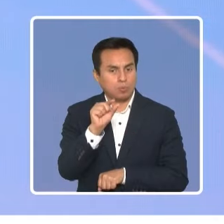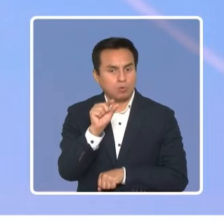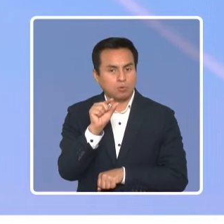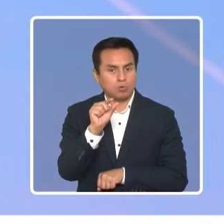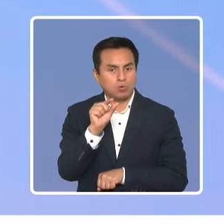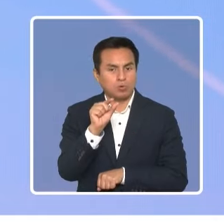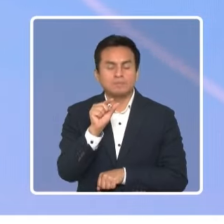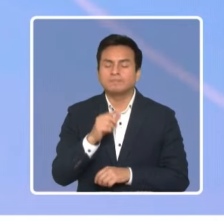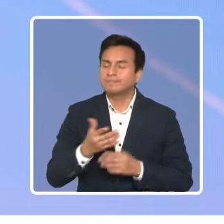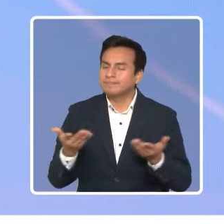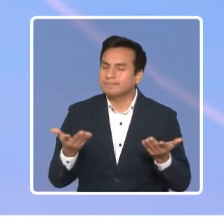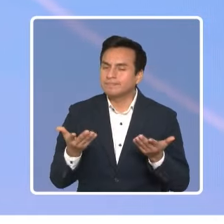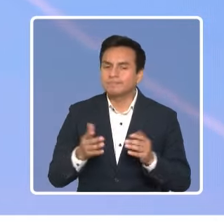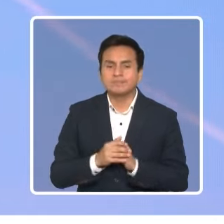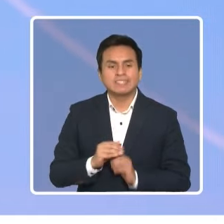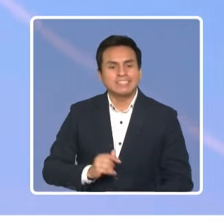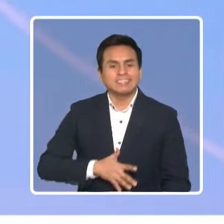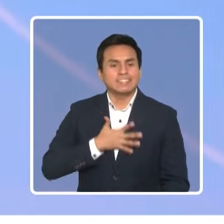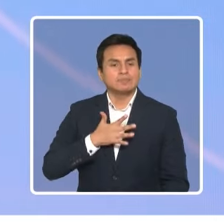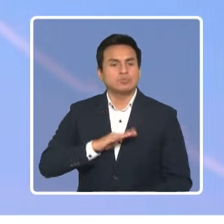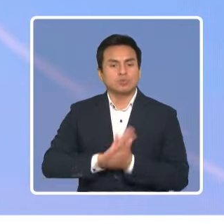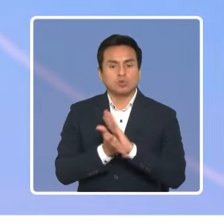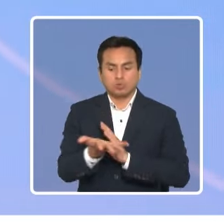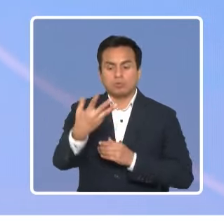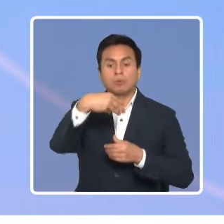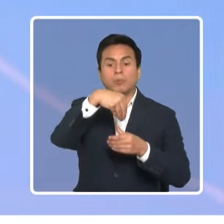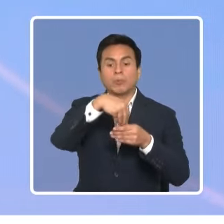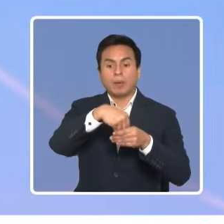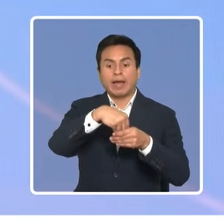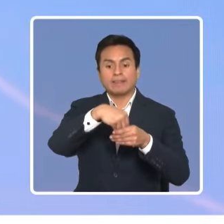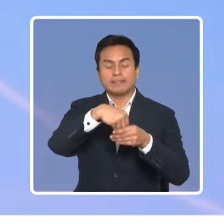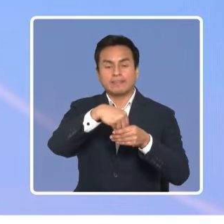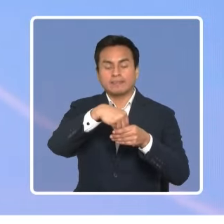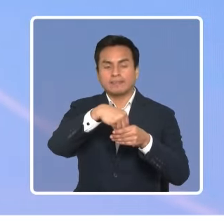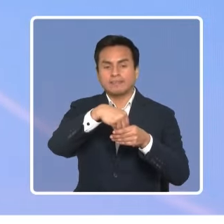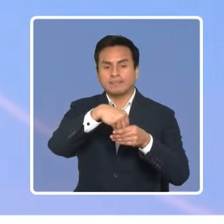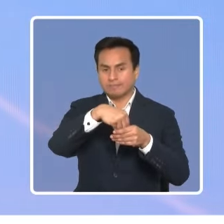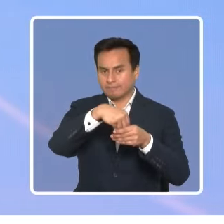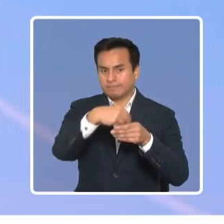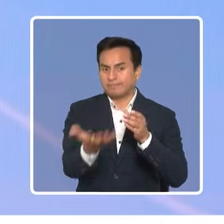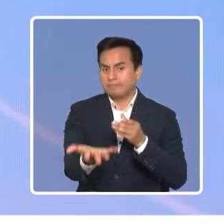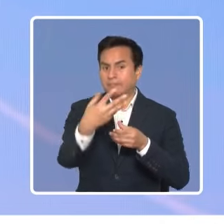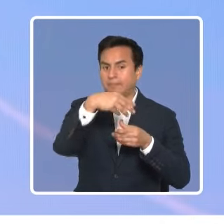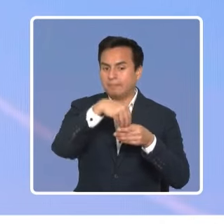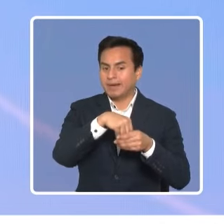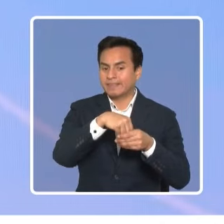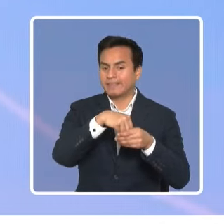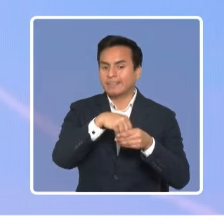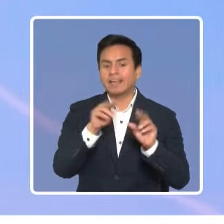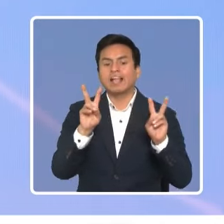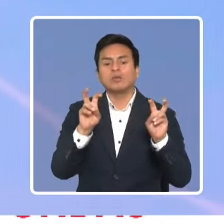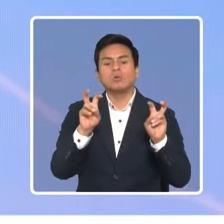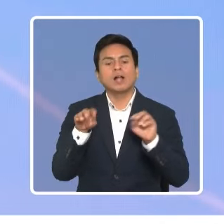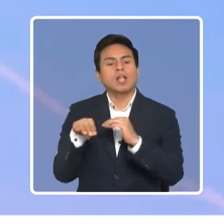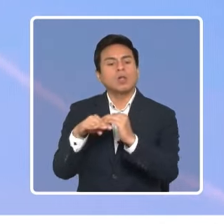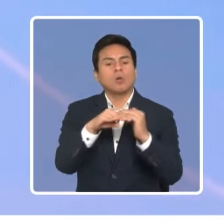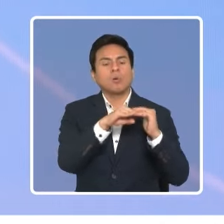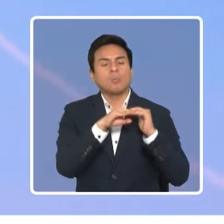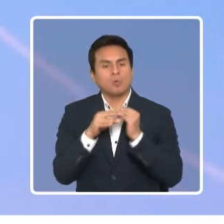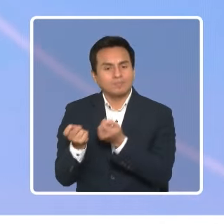hay pocos momentos en que nos sentimos todos parte de algo que nos es